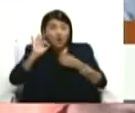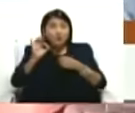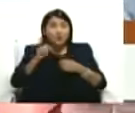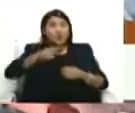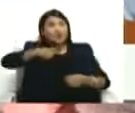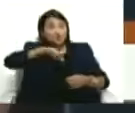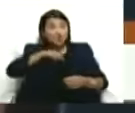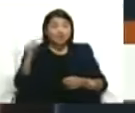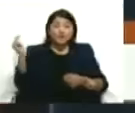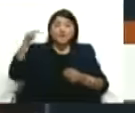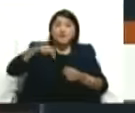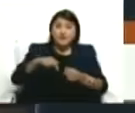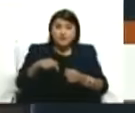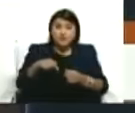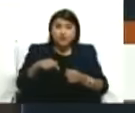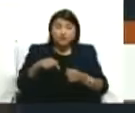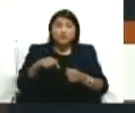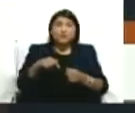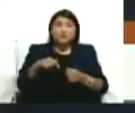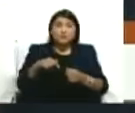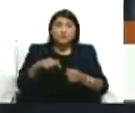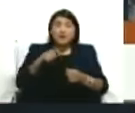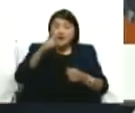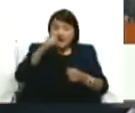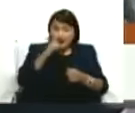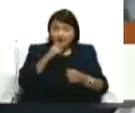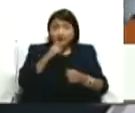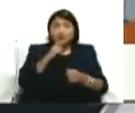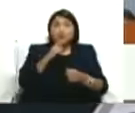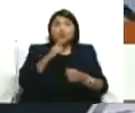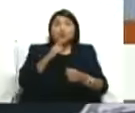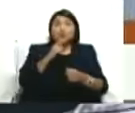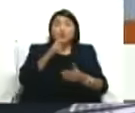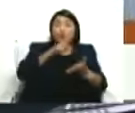Veníamos también, Ciro, en el año 2002.